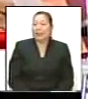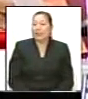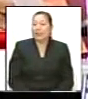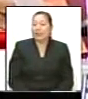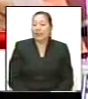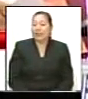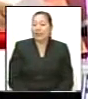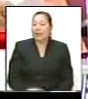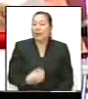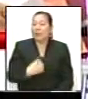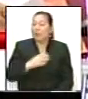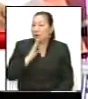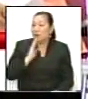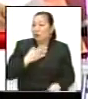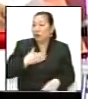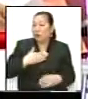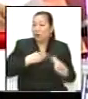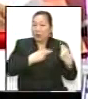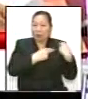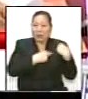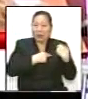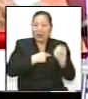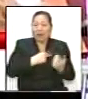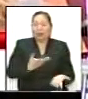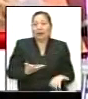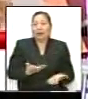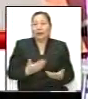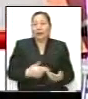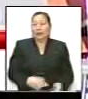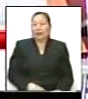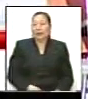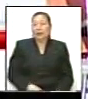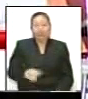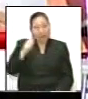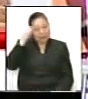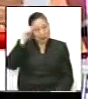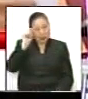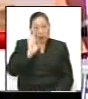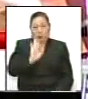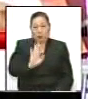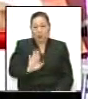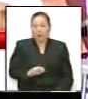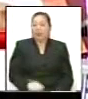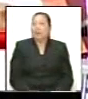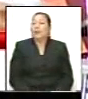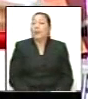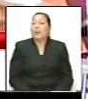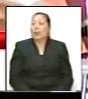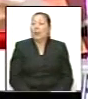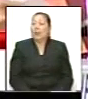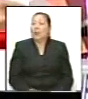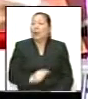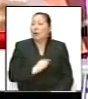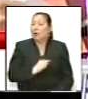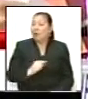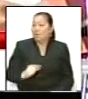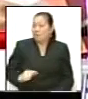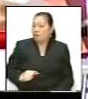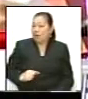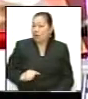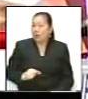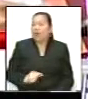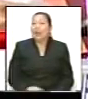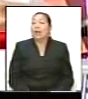región, presidente, que en realidad el ingeniero Nelson Chuy, siendo gobernador de la región